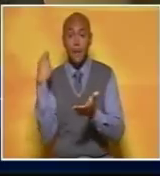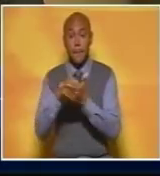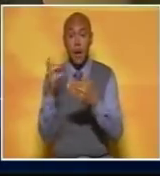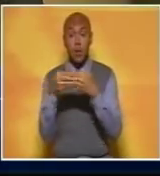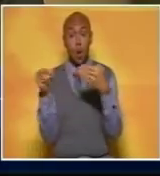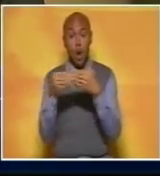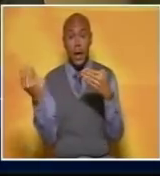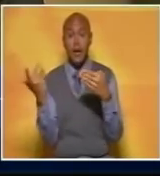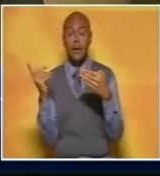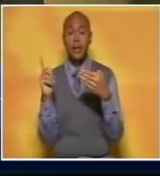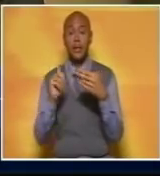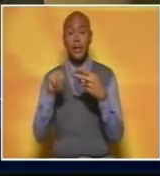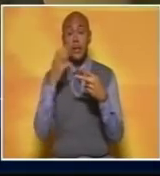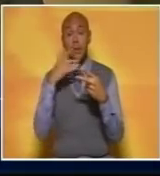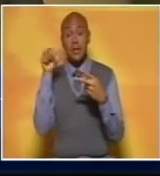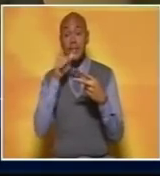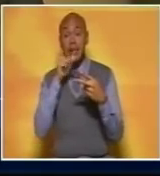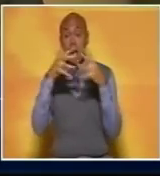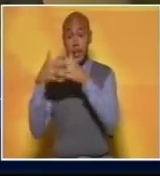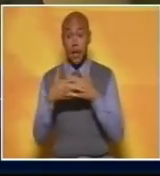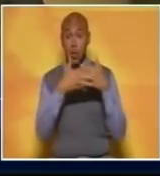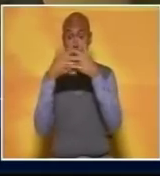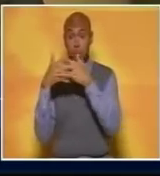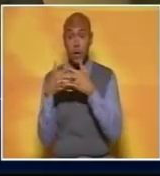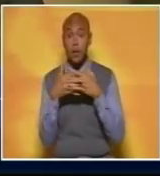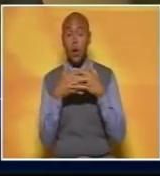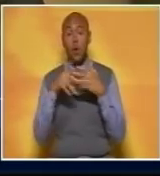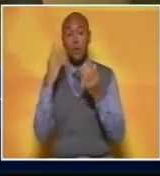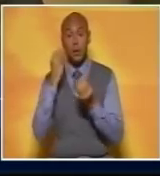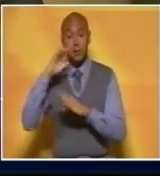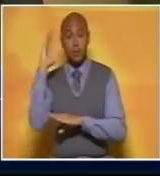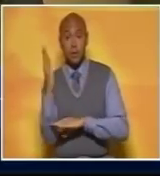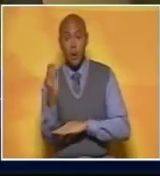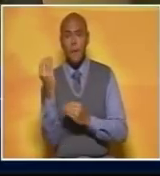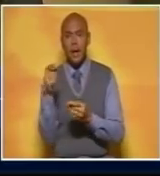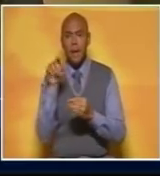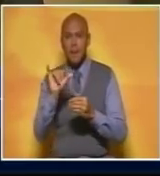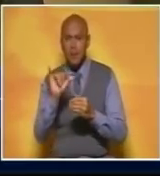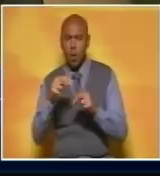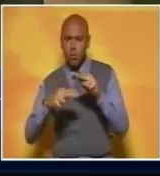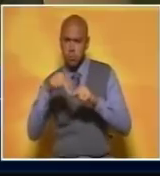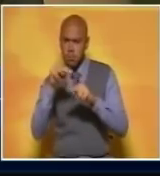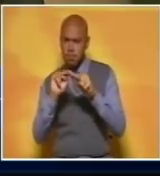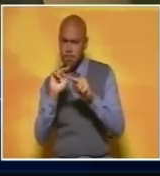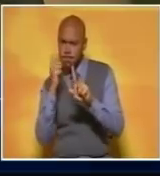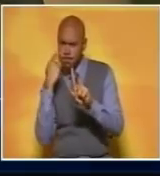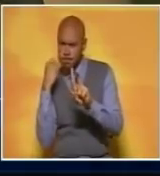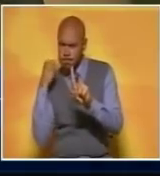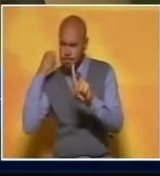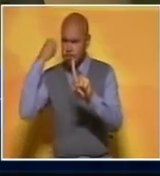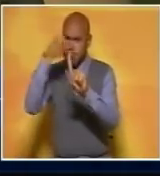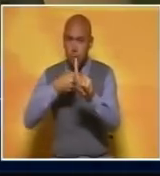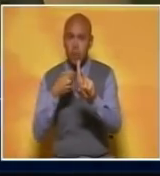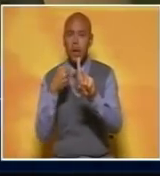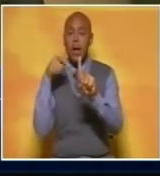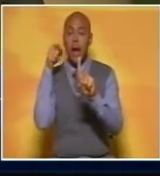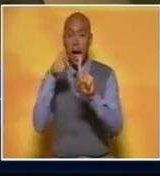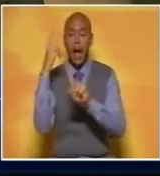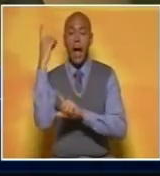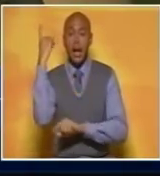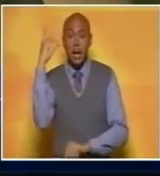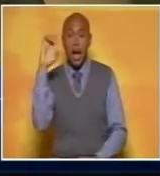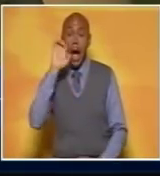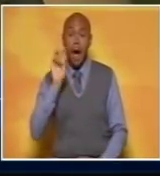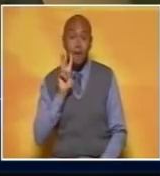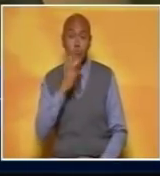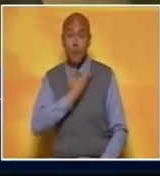dólares desde el imperio norteamericano para desde abajo montar esta emboscada golpista y fascista contra